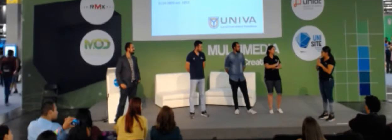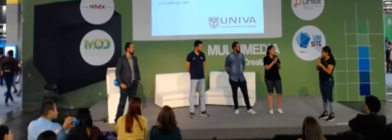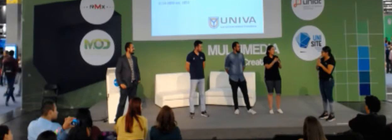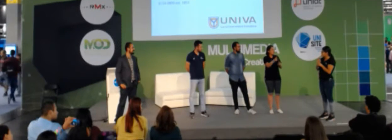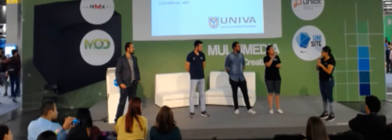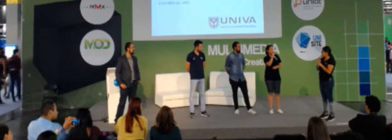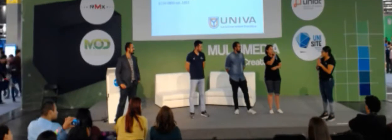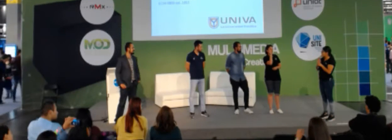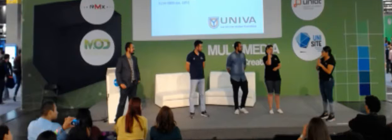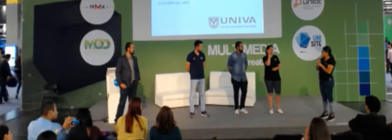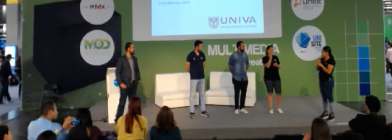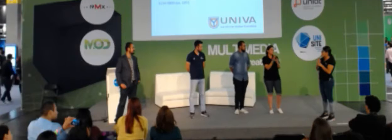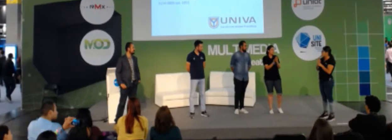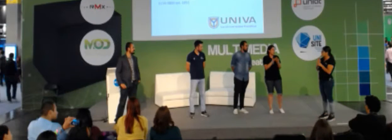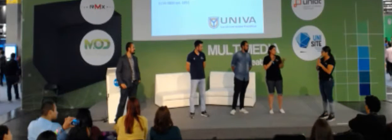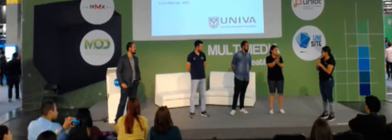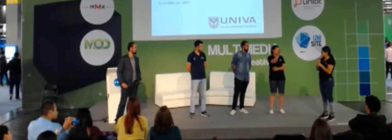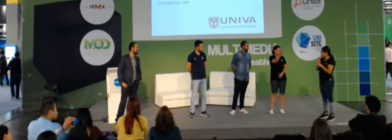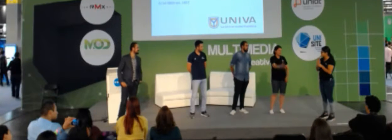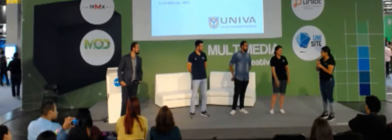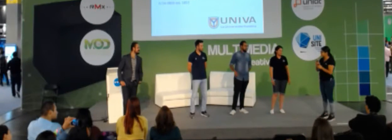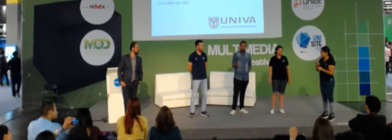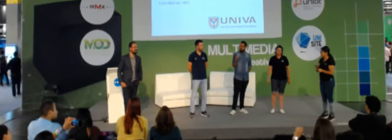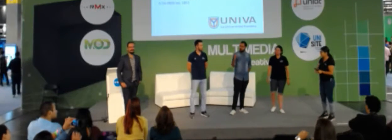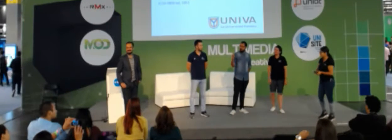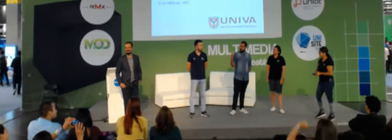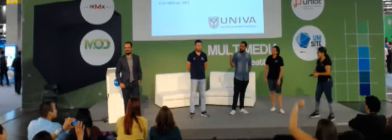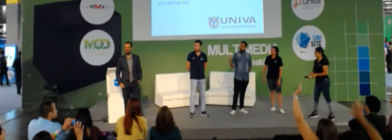seguimos adelante y sé que lo vamos a lograr.